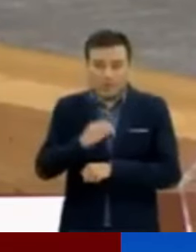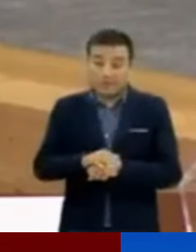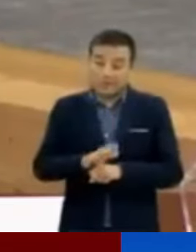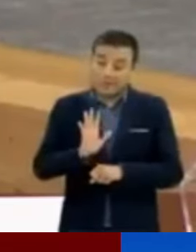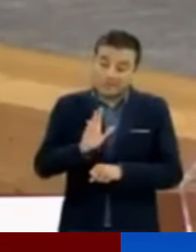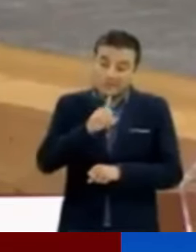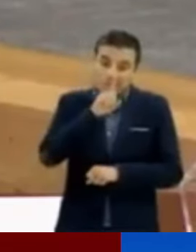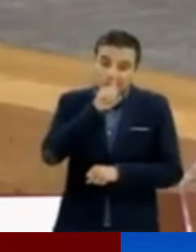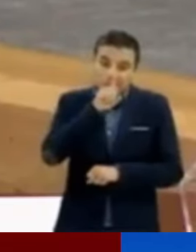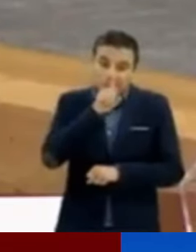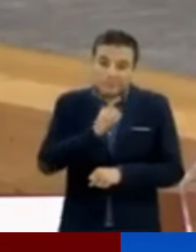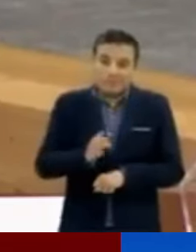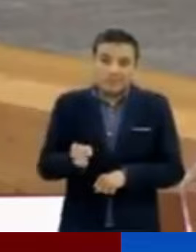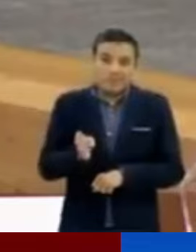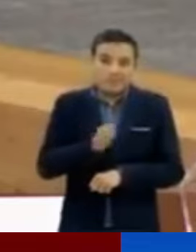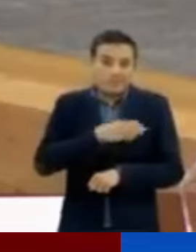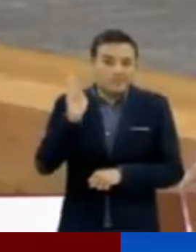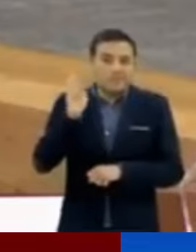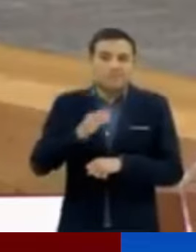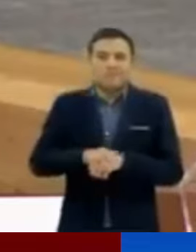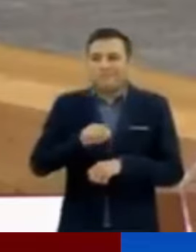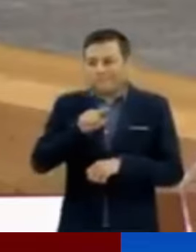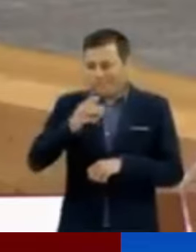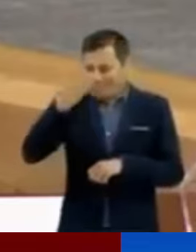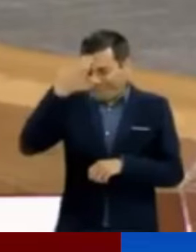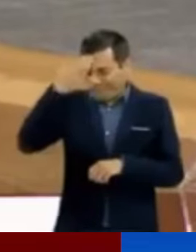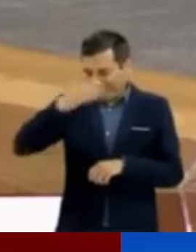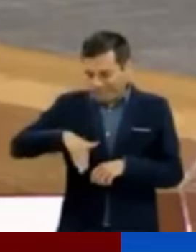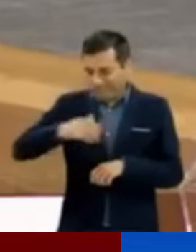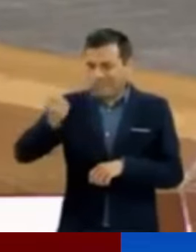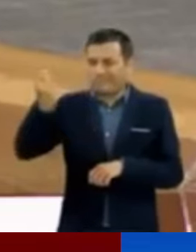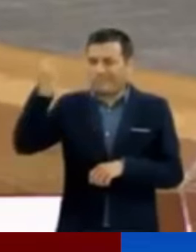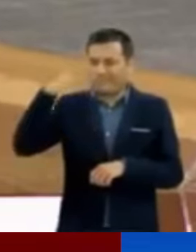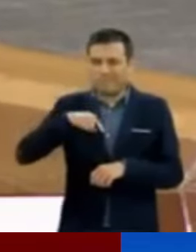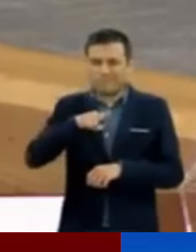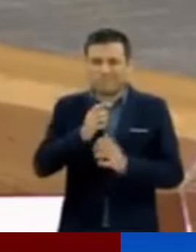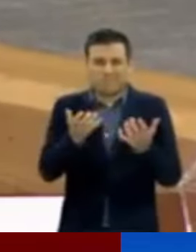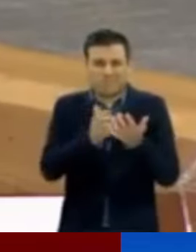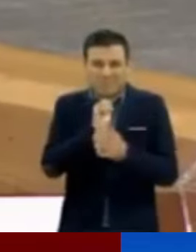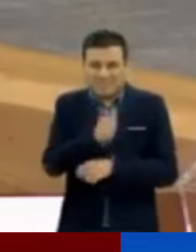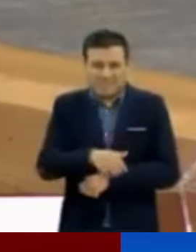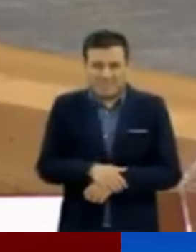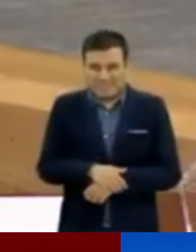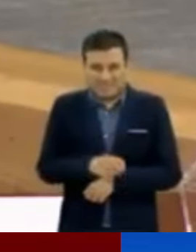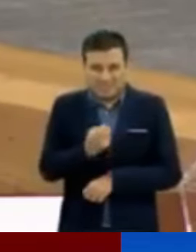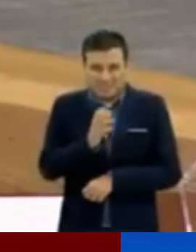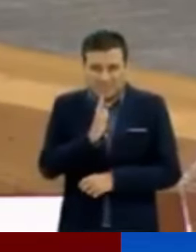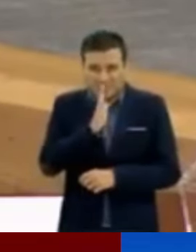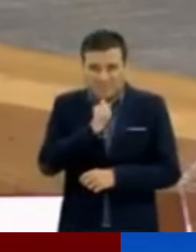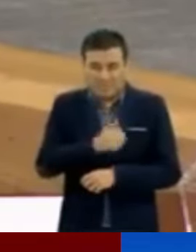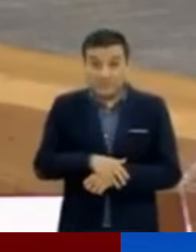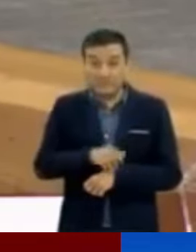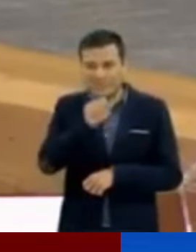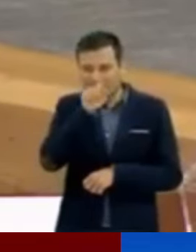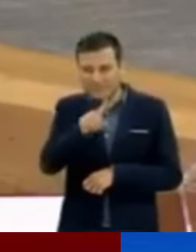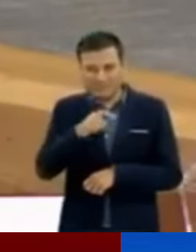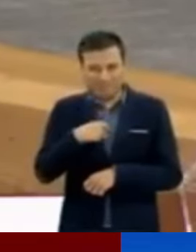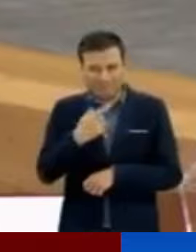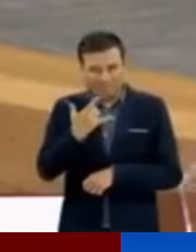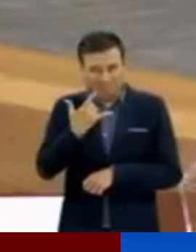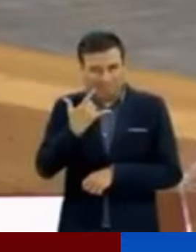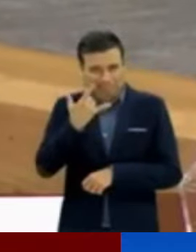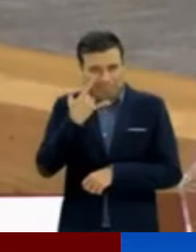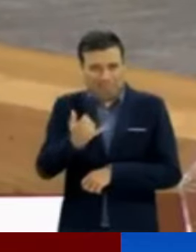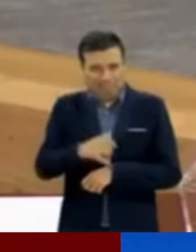bueno, están tan conscientes de ello y no hacen nada que ya parece inaudito. Lo que también nos parece inaudito es que,